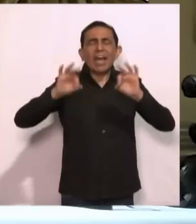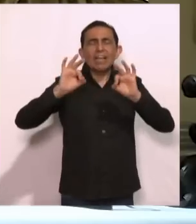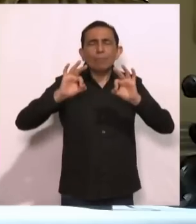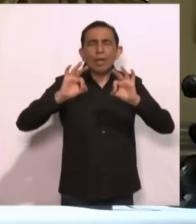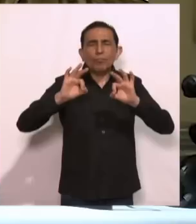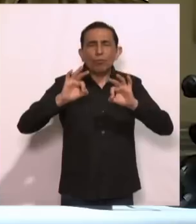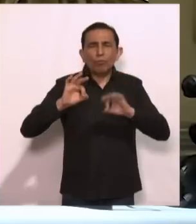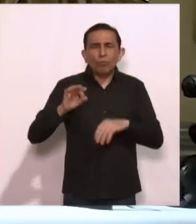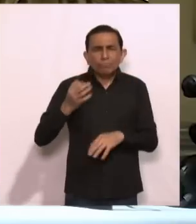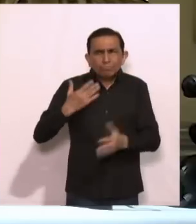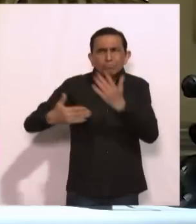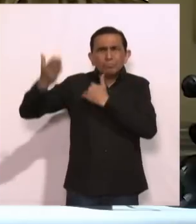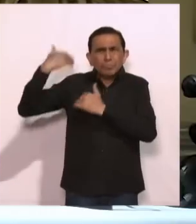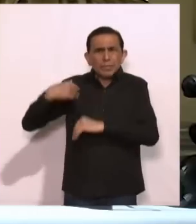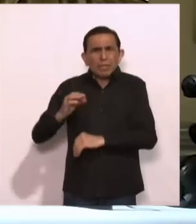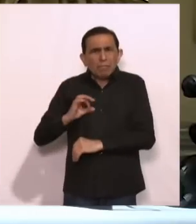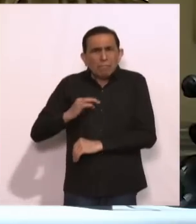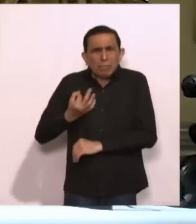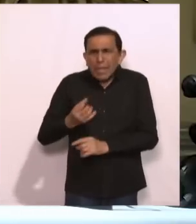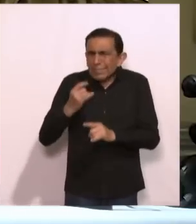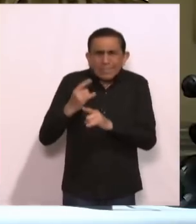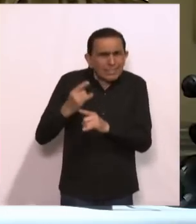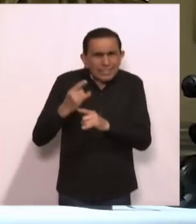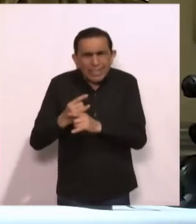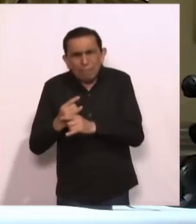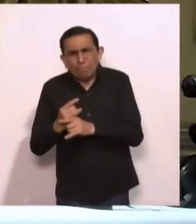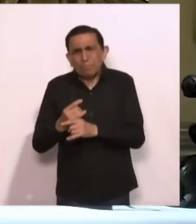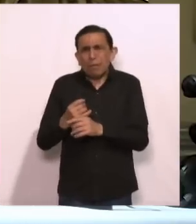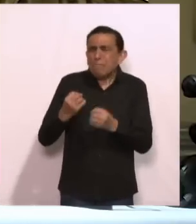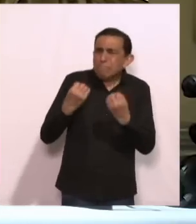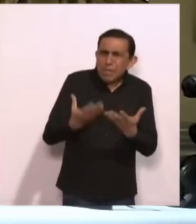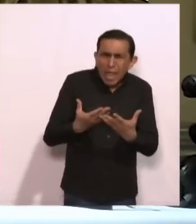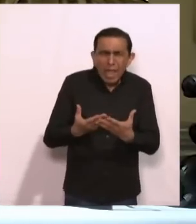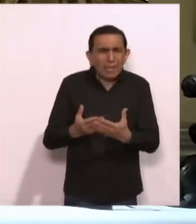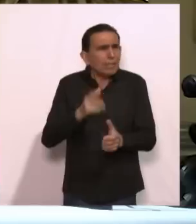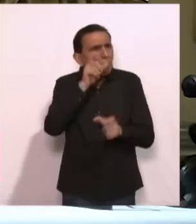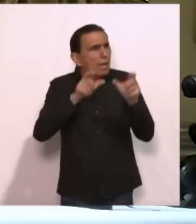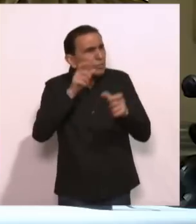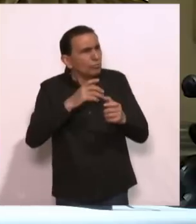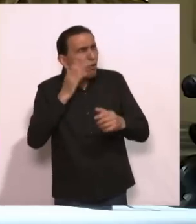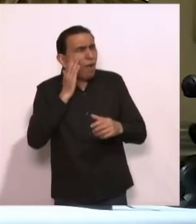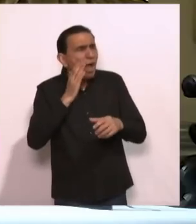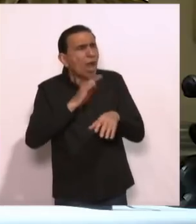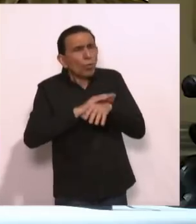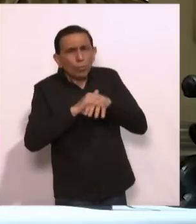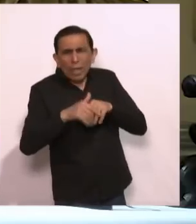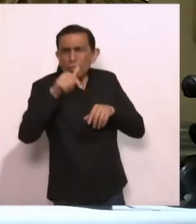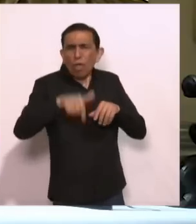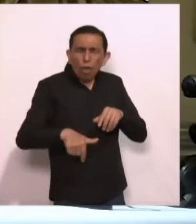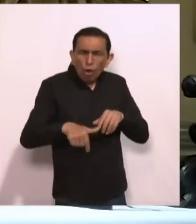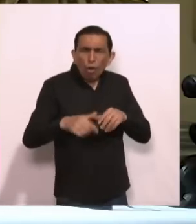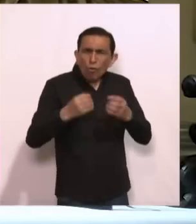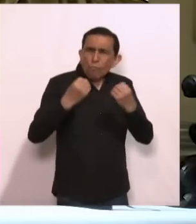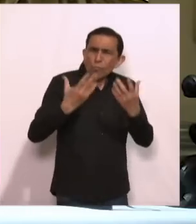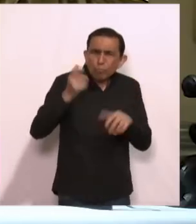porque Él en su vida terrena pasó haciendo el bien y curando a los oprimidos por el mal. También hoy, como buen samaritano,